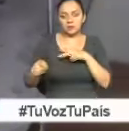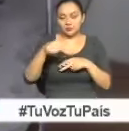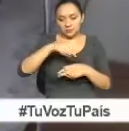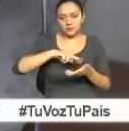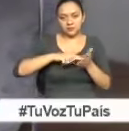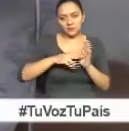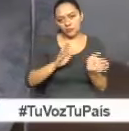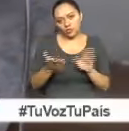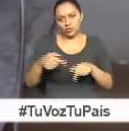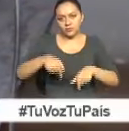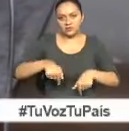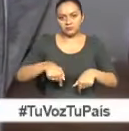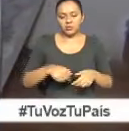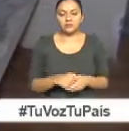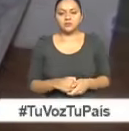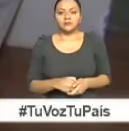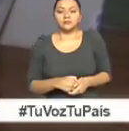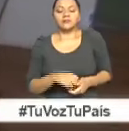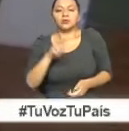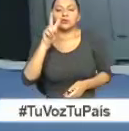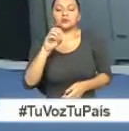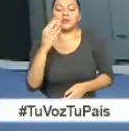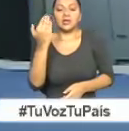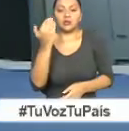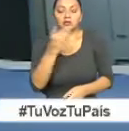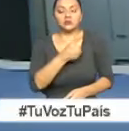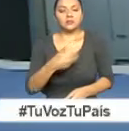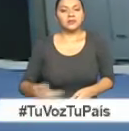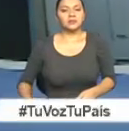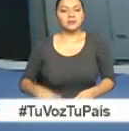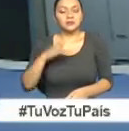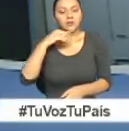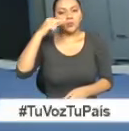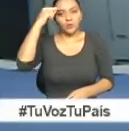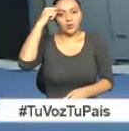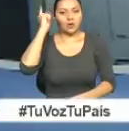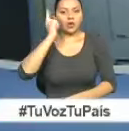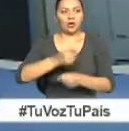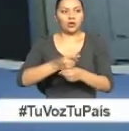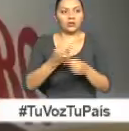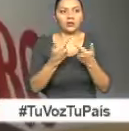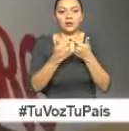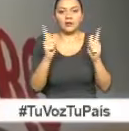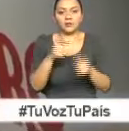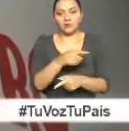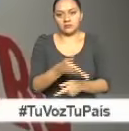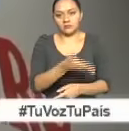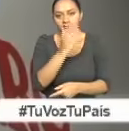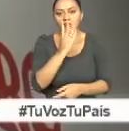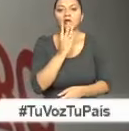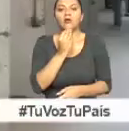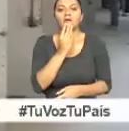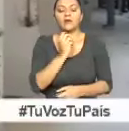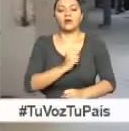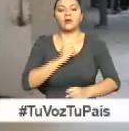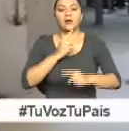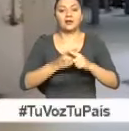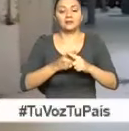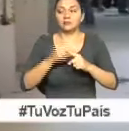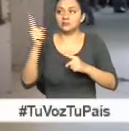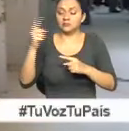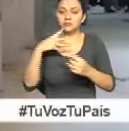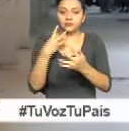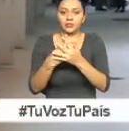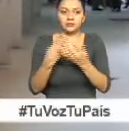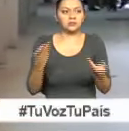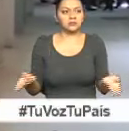En 2014, el presidente Rafael Correa firmó la orden de liberación del viejo luchador, con lo que el ex penal García Moreno